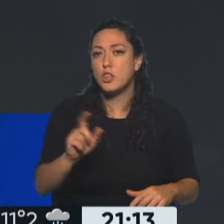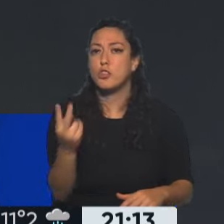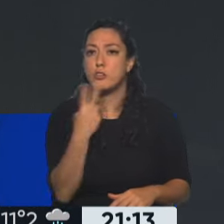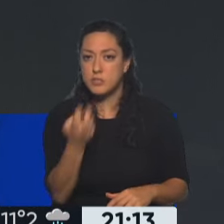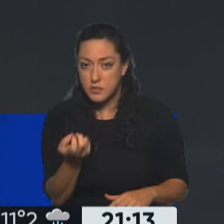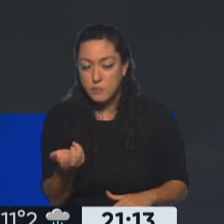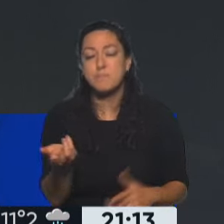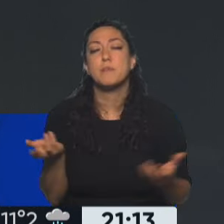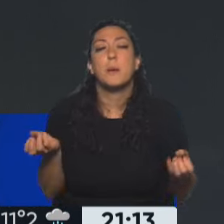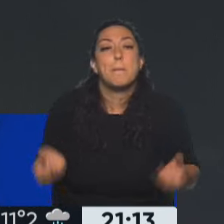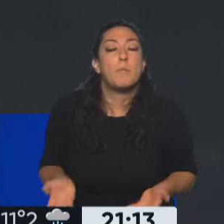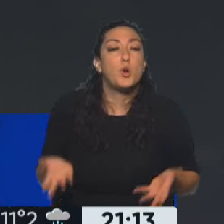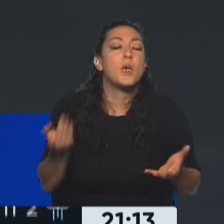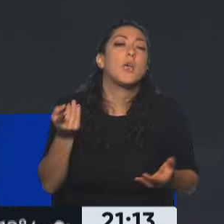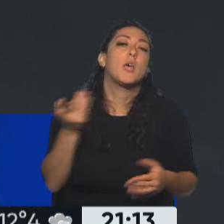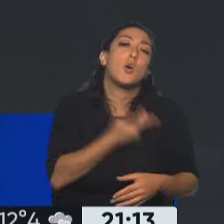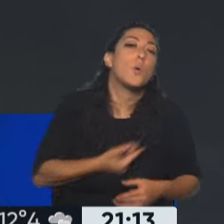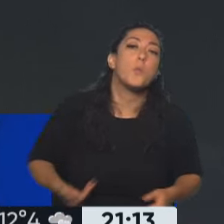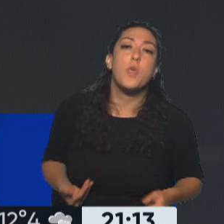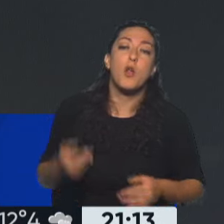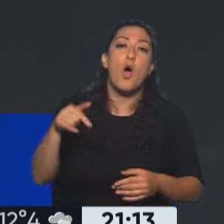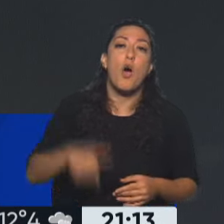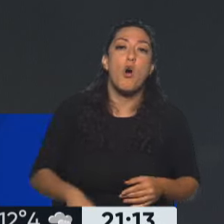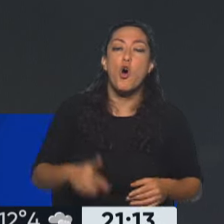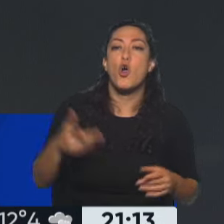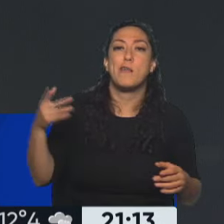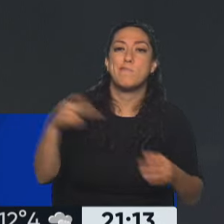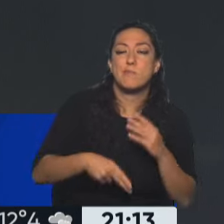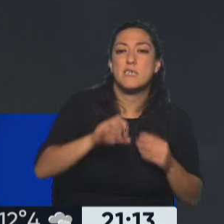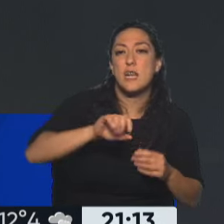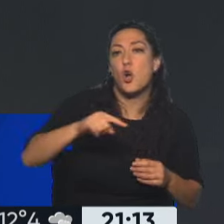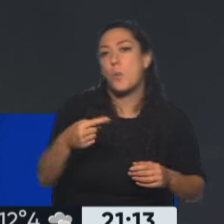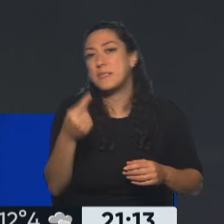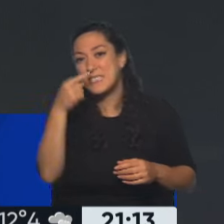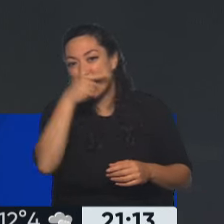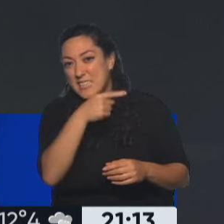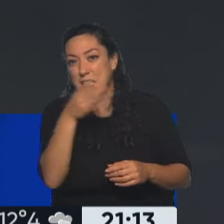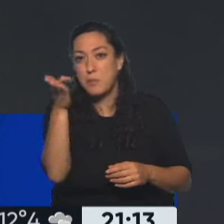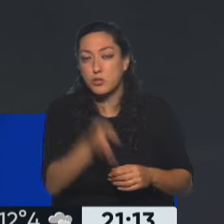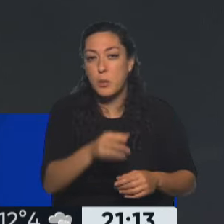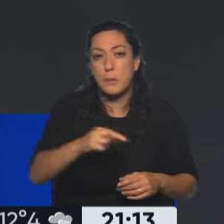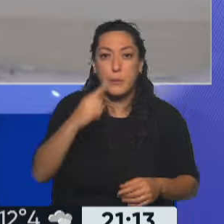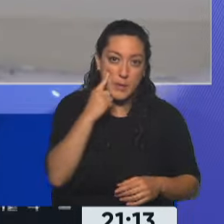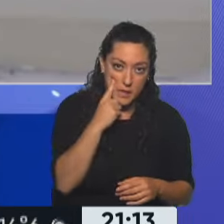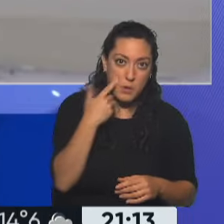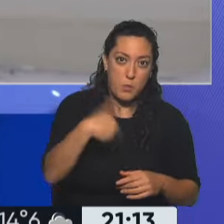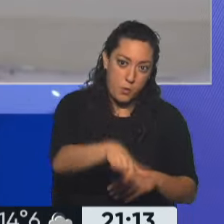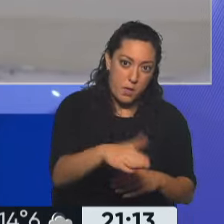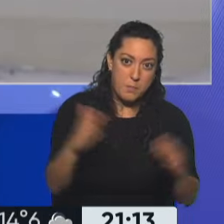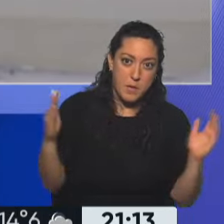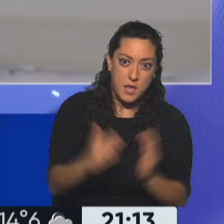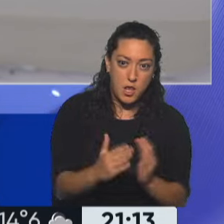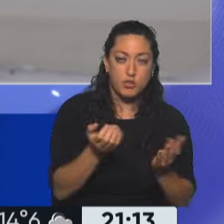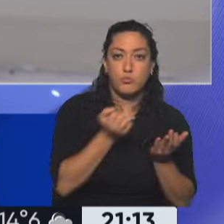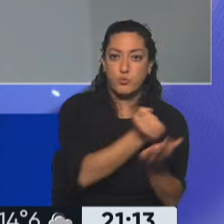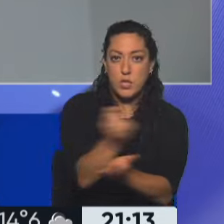electricidad, producto de que este año el gobierno plantea un recorte de 0,7 del Producto Bruto Interno para los